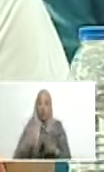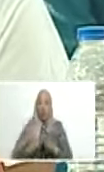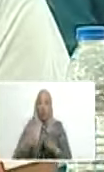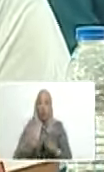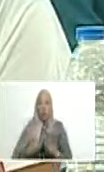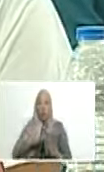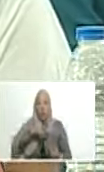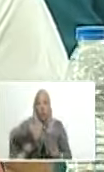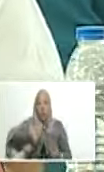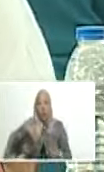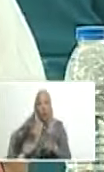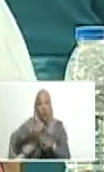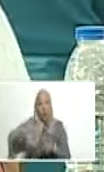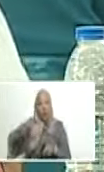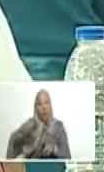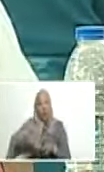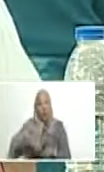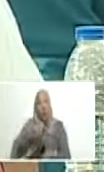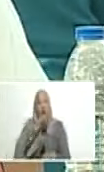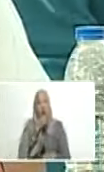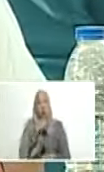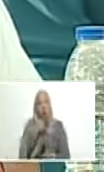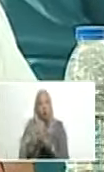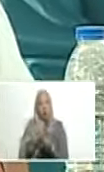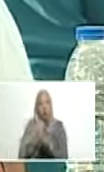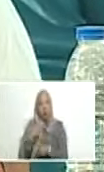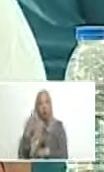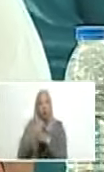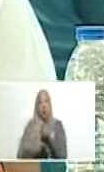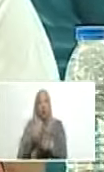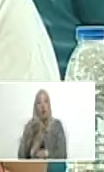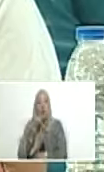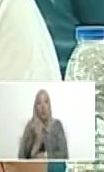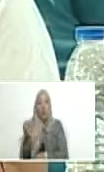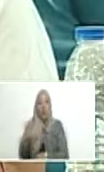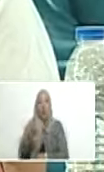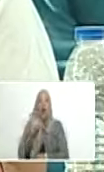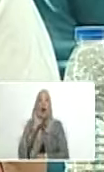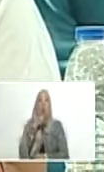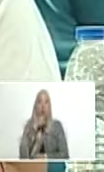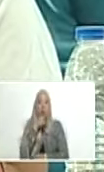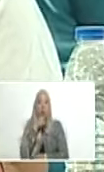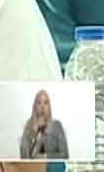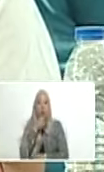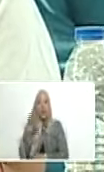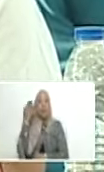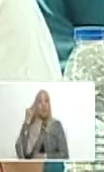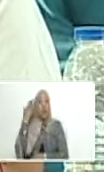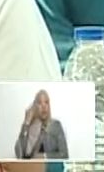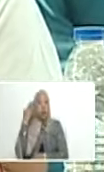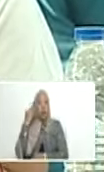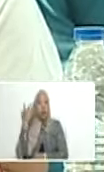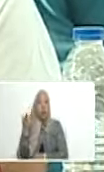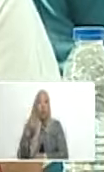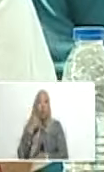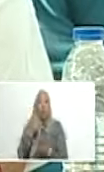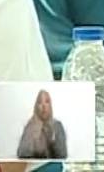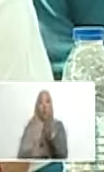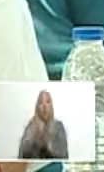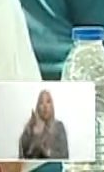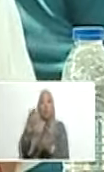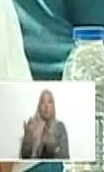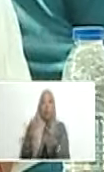de nuestras niñas, adolescentes, mujeres adultas, las abuelas. Sabemos que estamos dando un gran